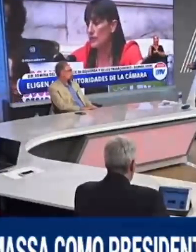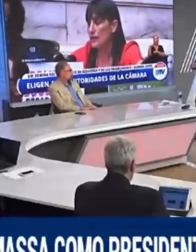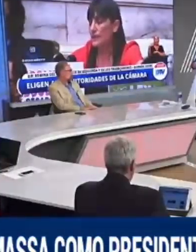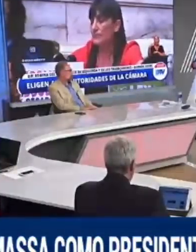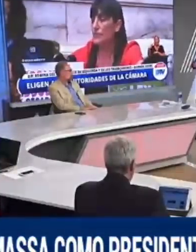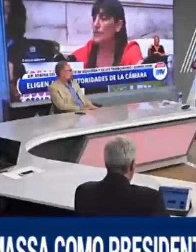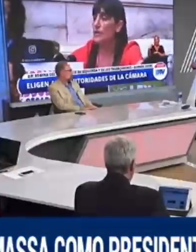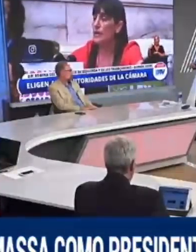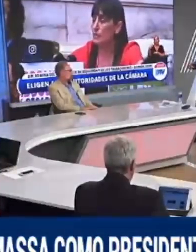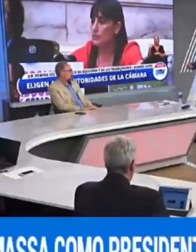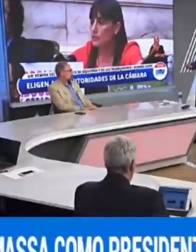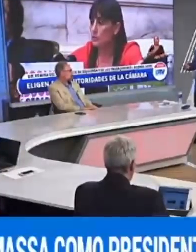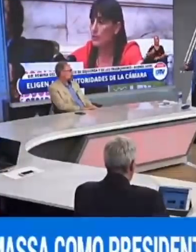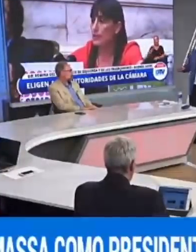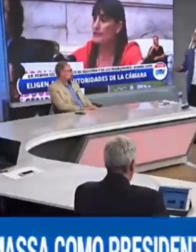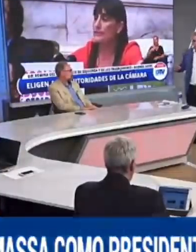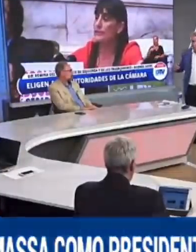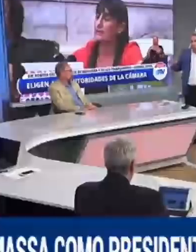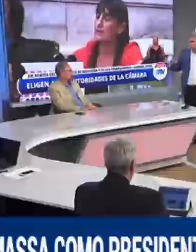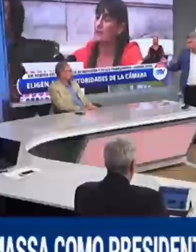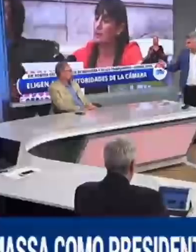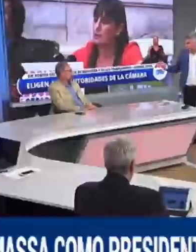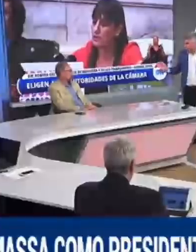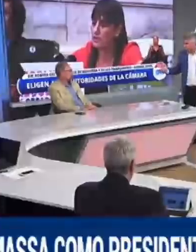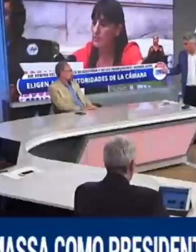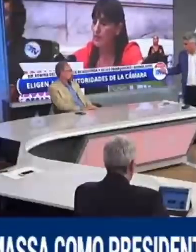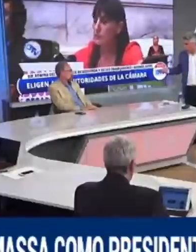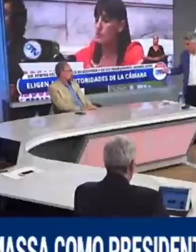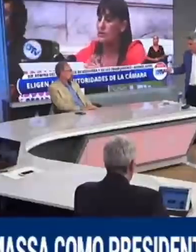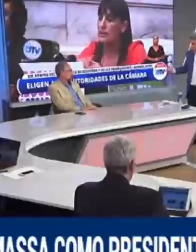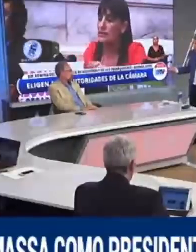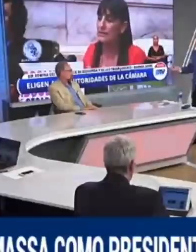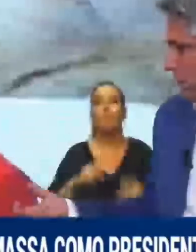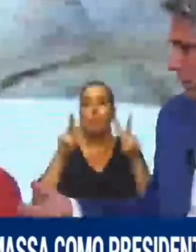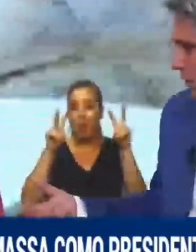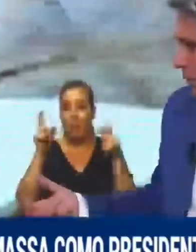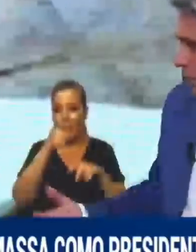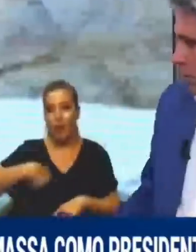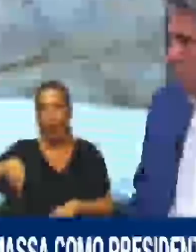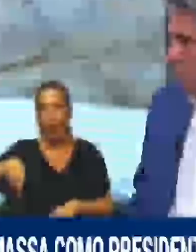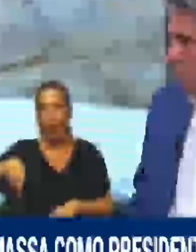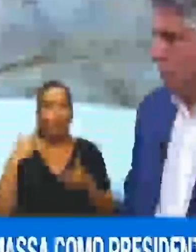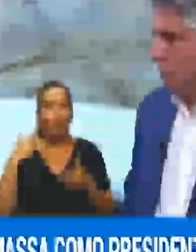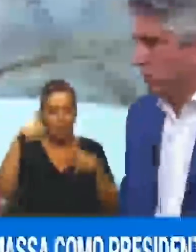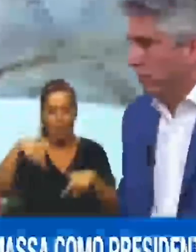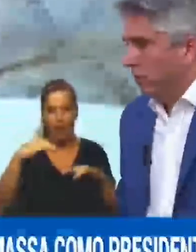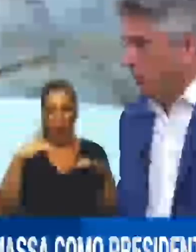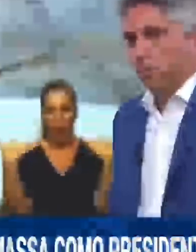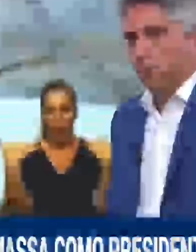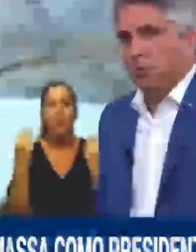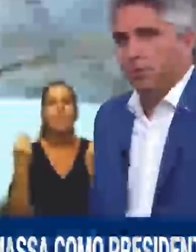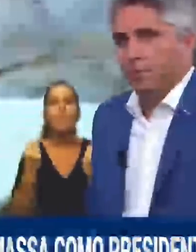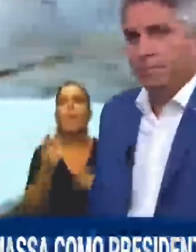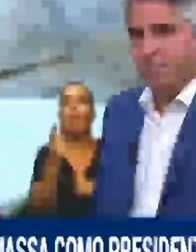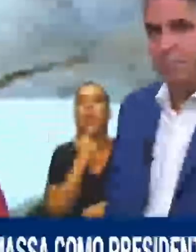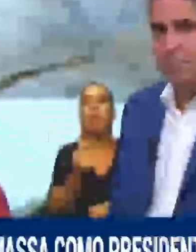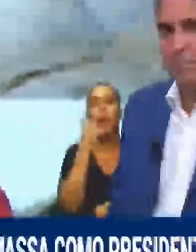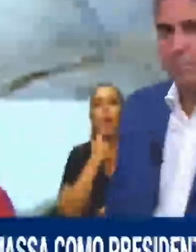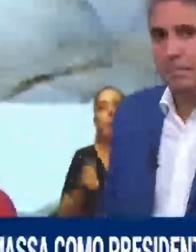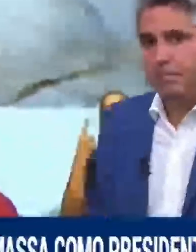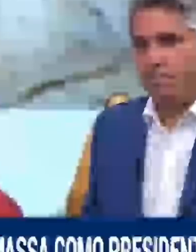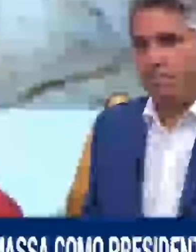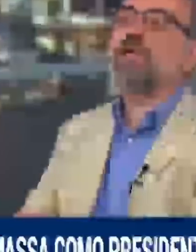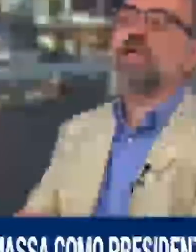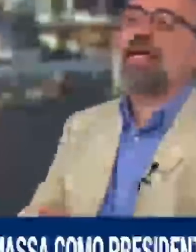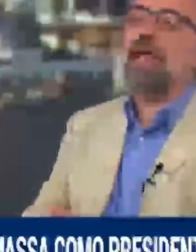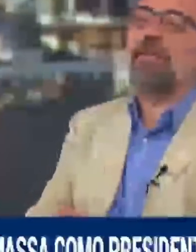que no había que mostrarse gobernando con el gobierno en estos dos años. Había una cuestión que siempre se establece como por